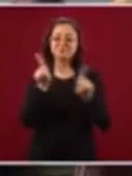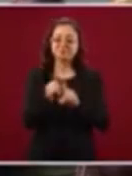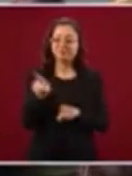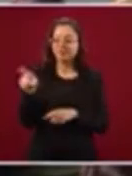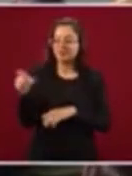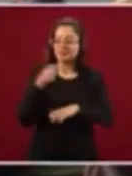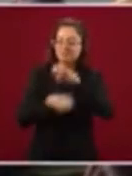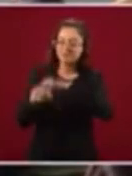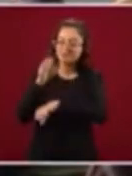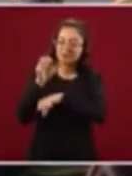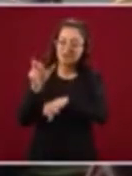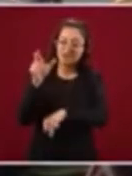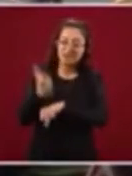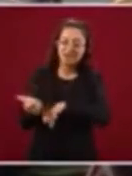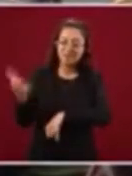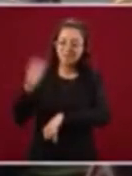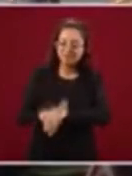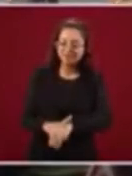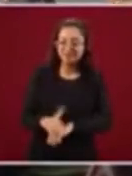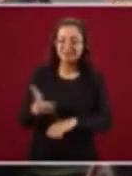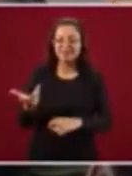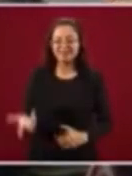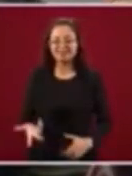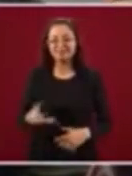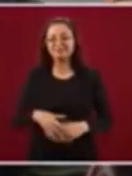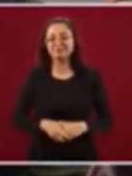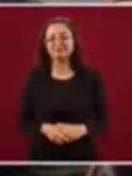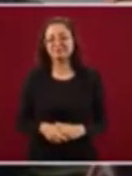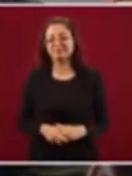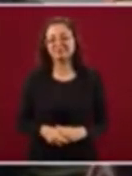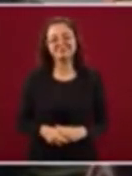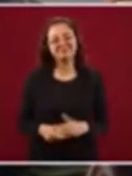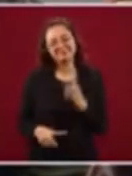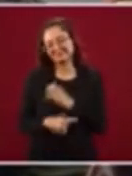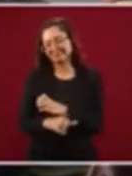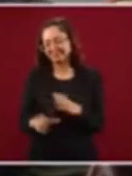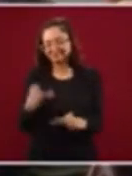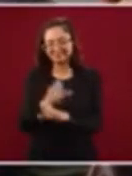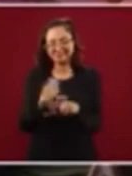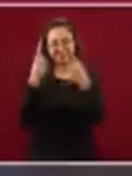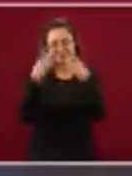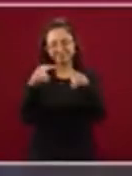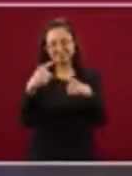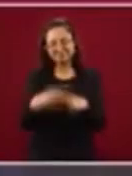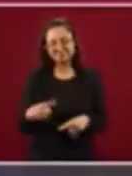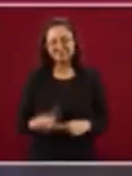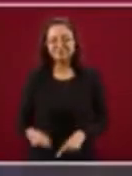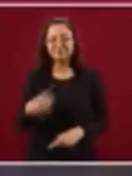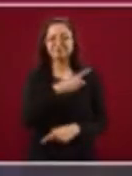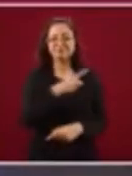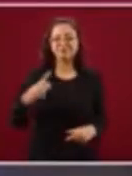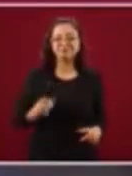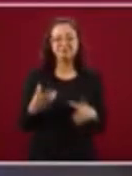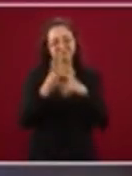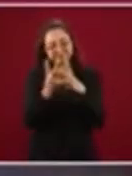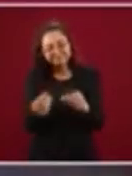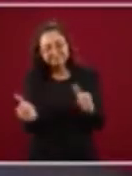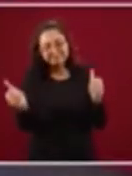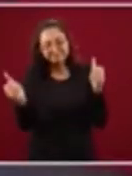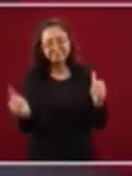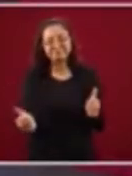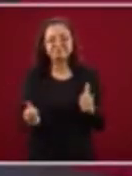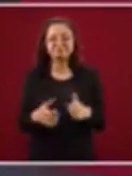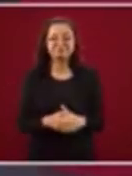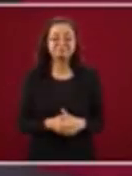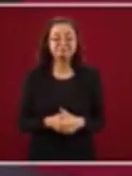se lo administre, ¿no? Ciertas cosas que tendrían que resolverse. Pues son